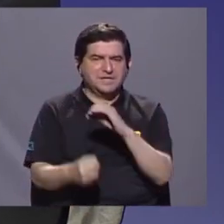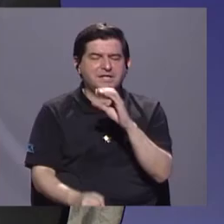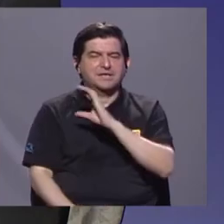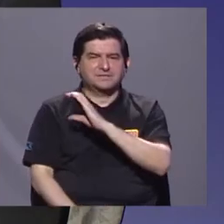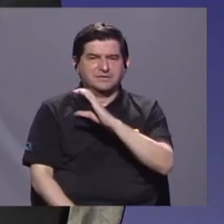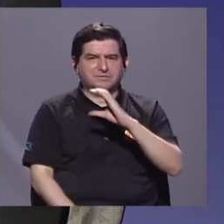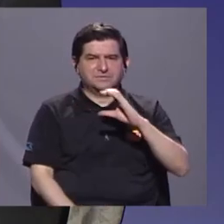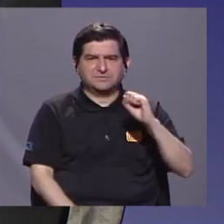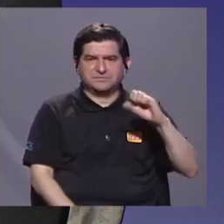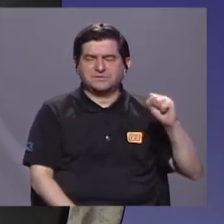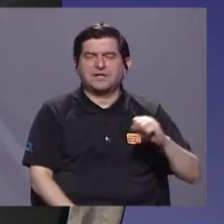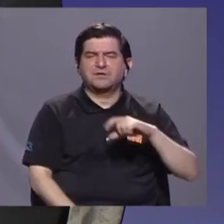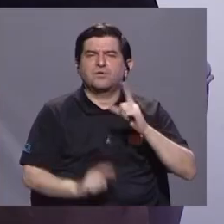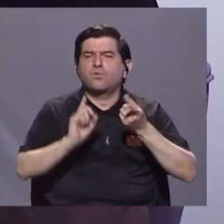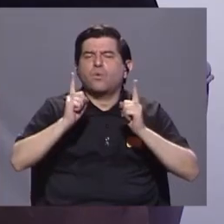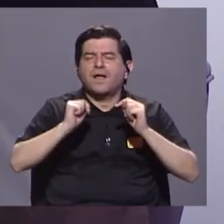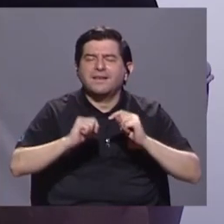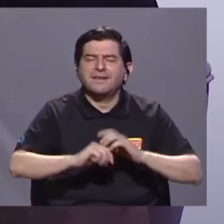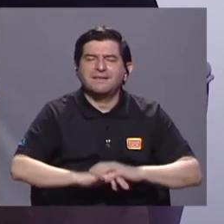caja